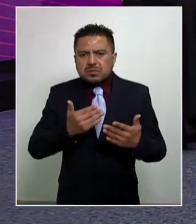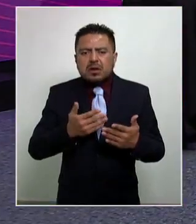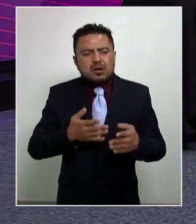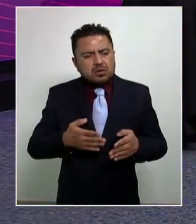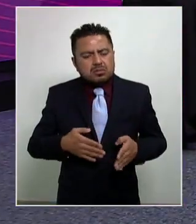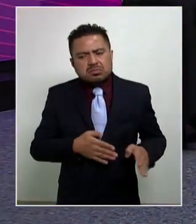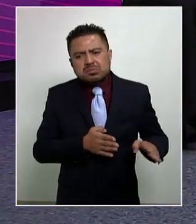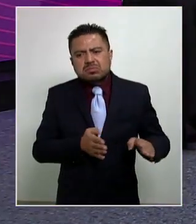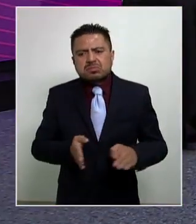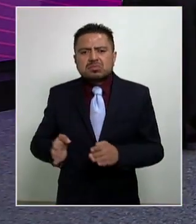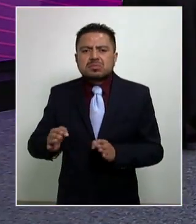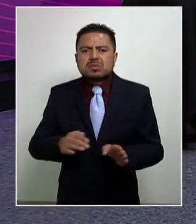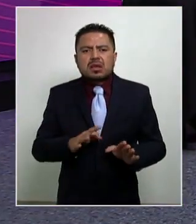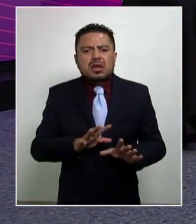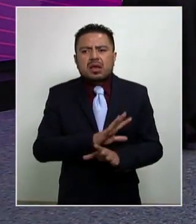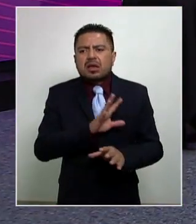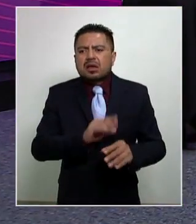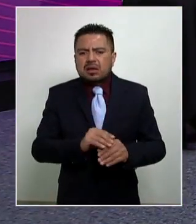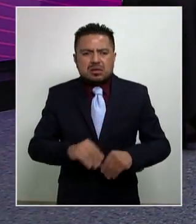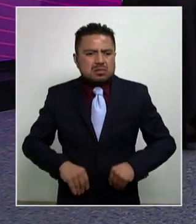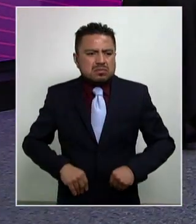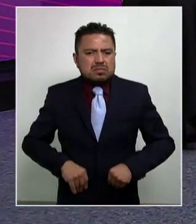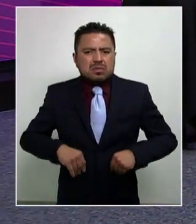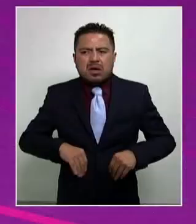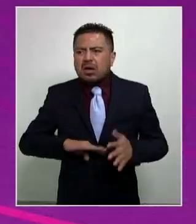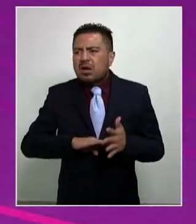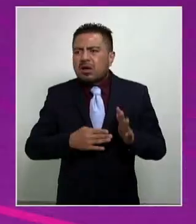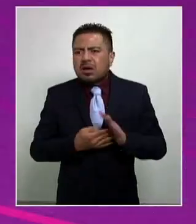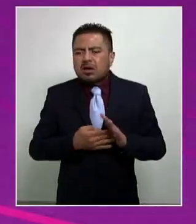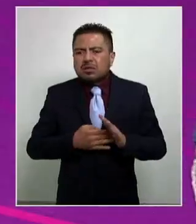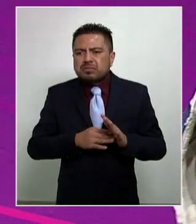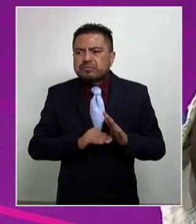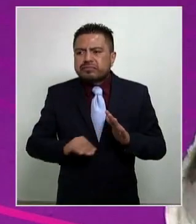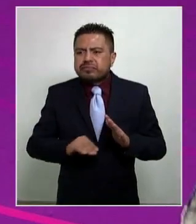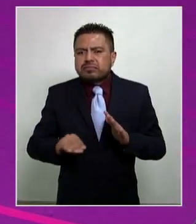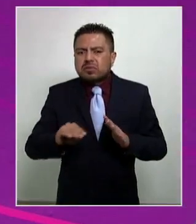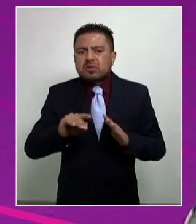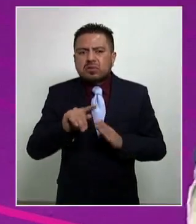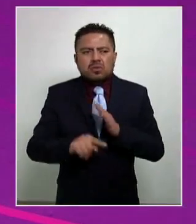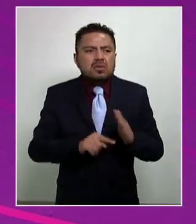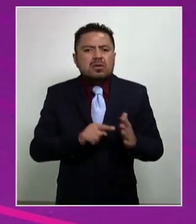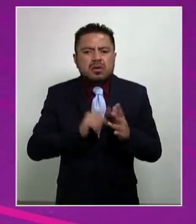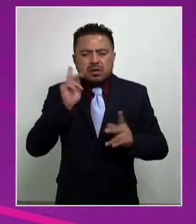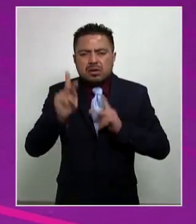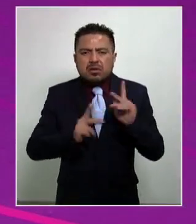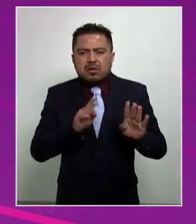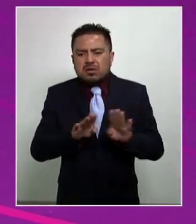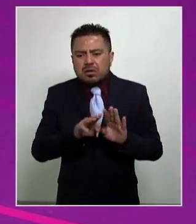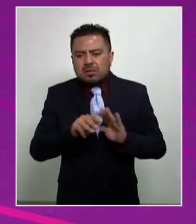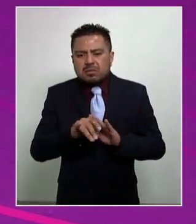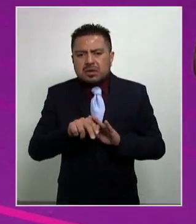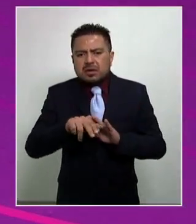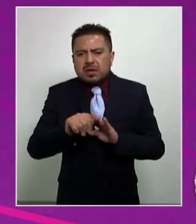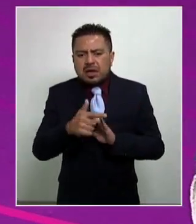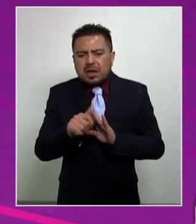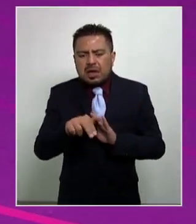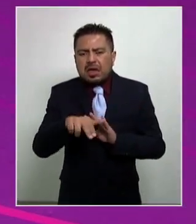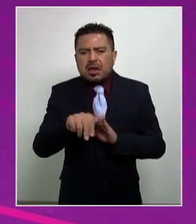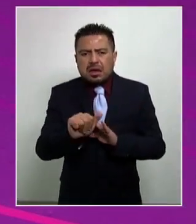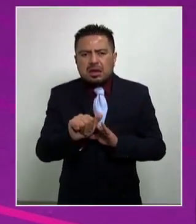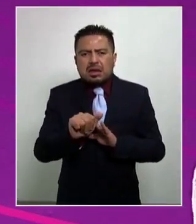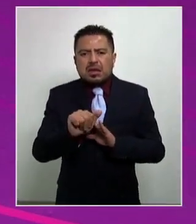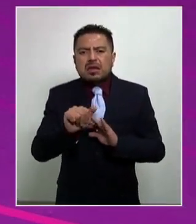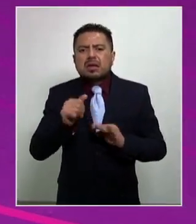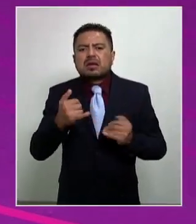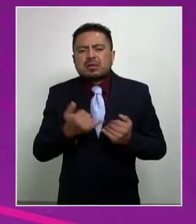así viviendo en Burkina Faso en exilio, fue de ir a visitar los lugares como El Mina en Ghana, Cape Coast